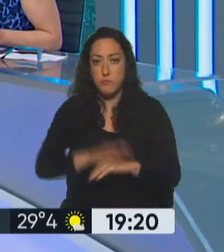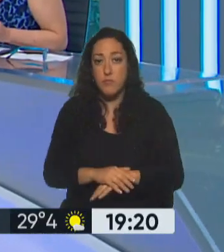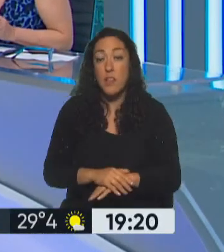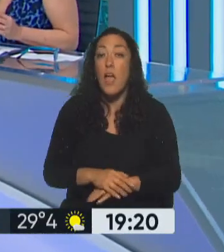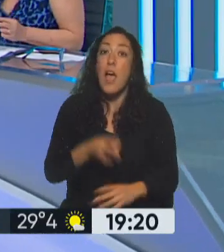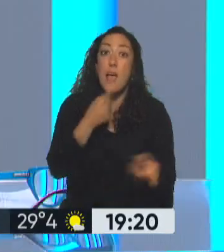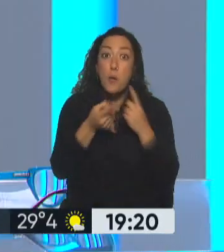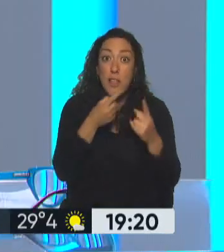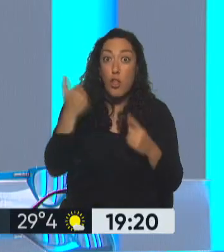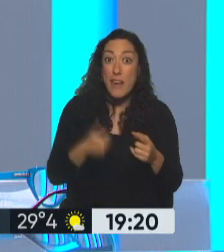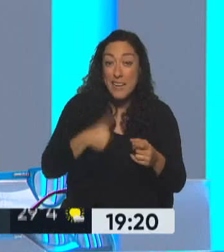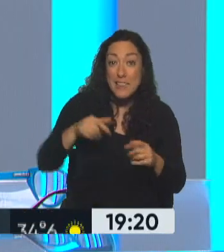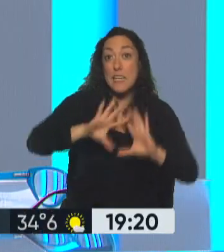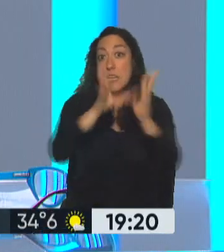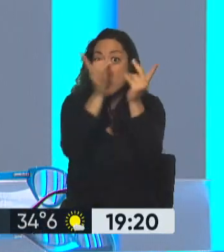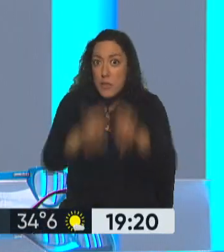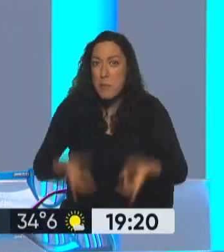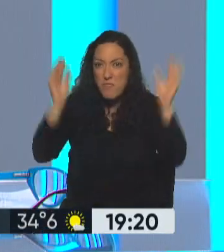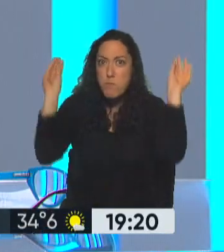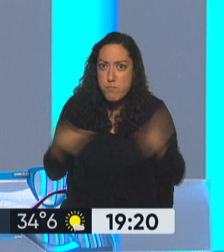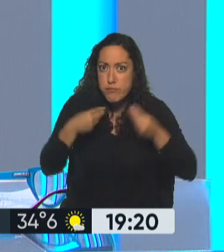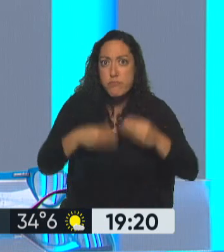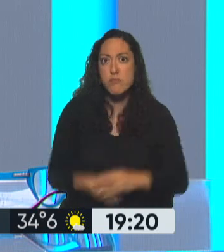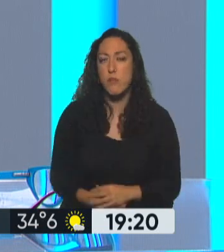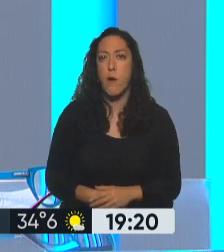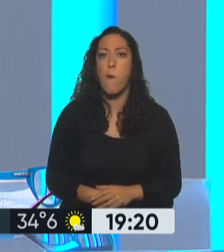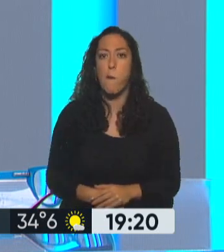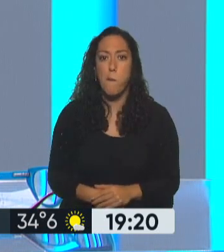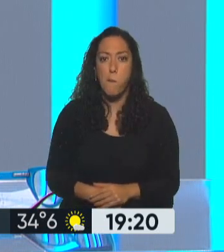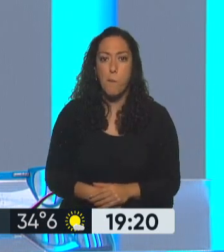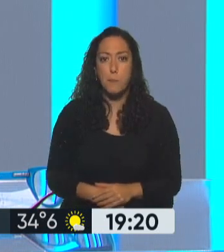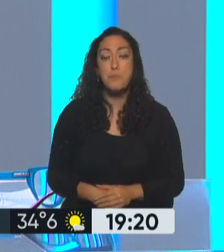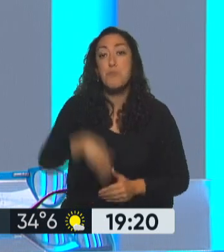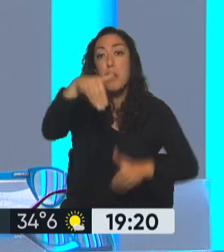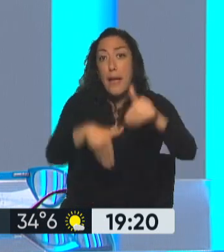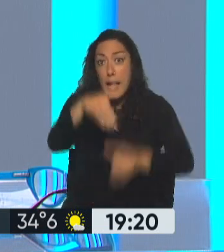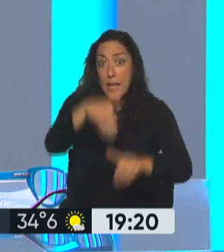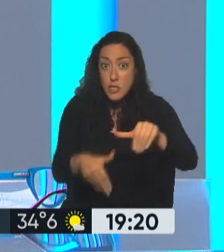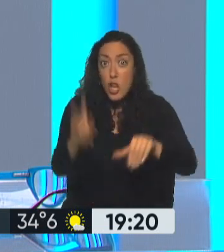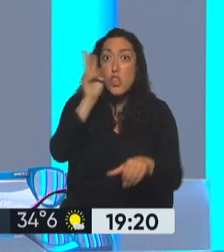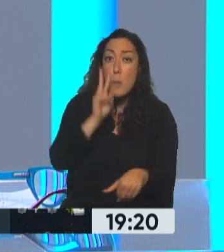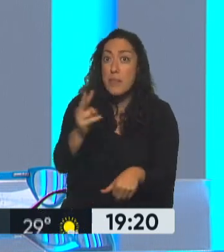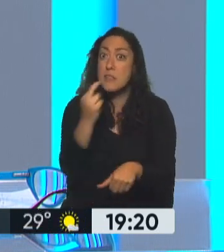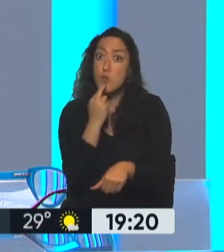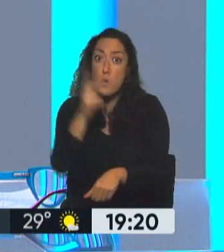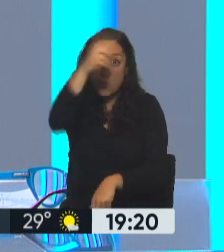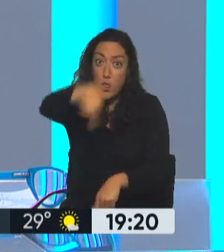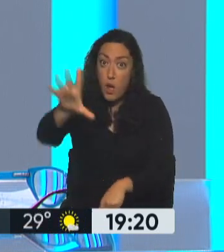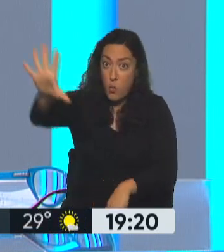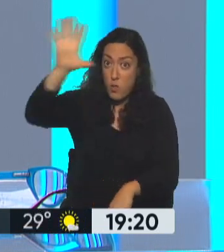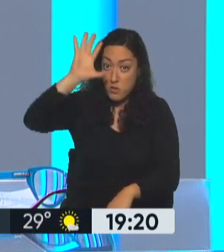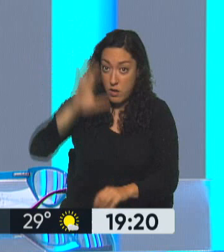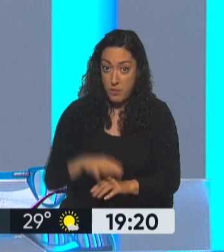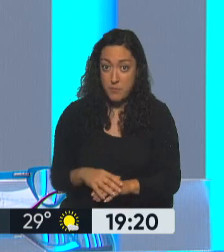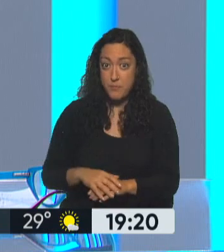argentinas e internacionales recordemos la la elección del 2019 como se